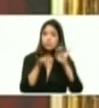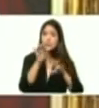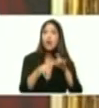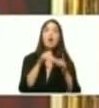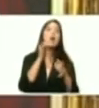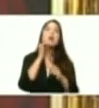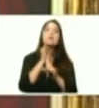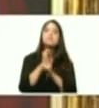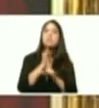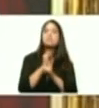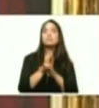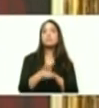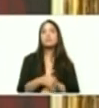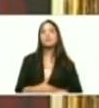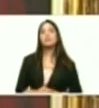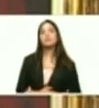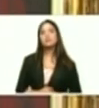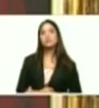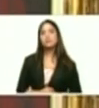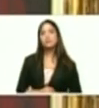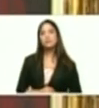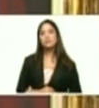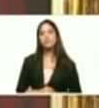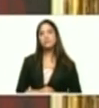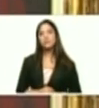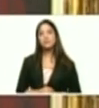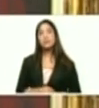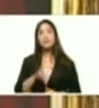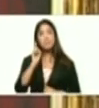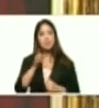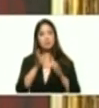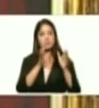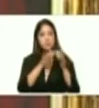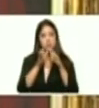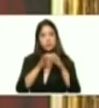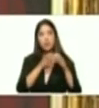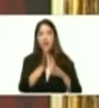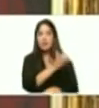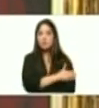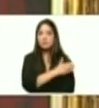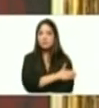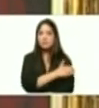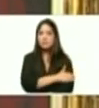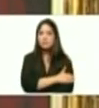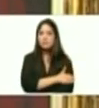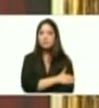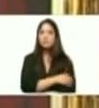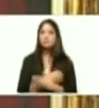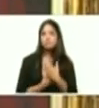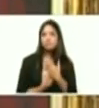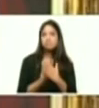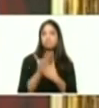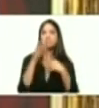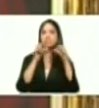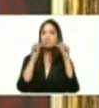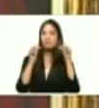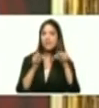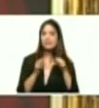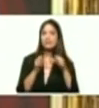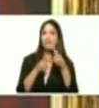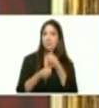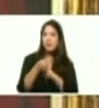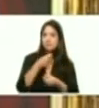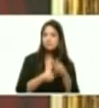sociales, comunicacionales, y las redes criminales, de la burguesía, parasitaria, fueron instalando, como sistema de fijación,